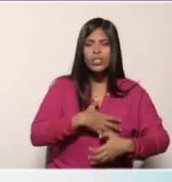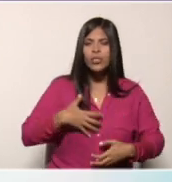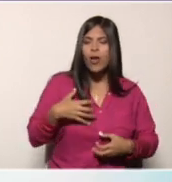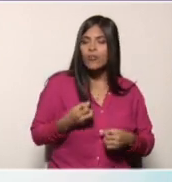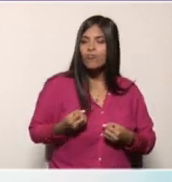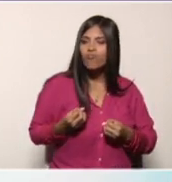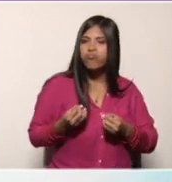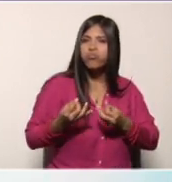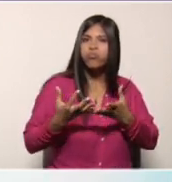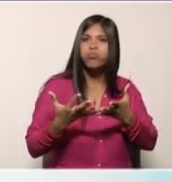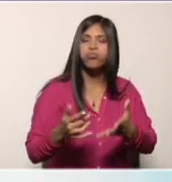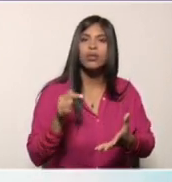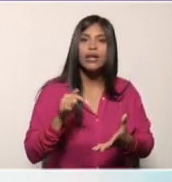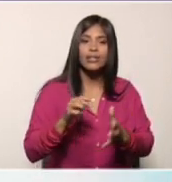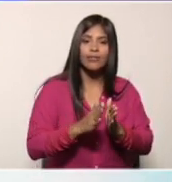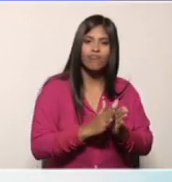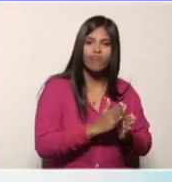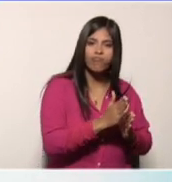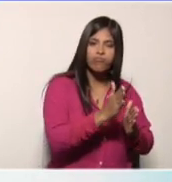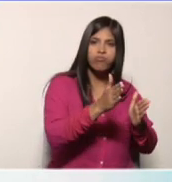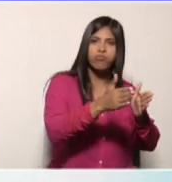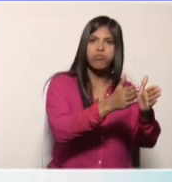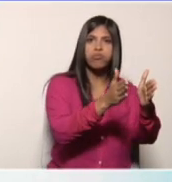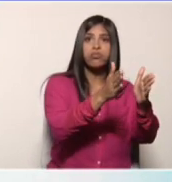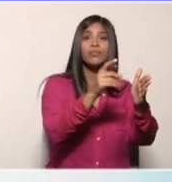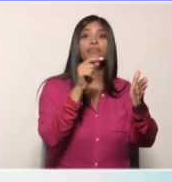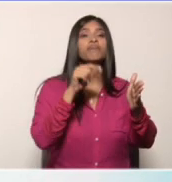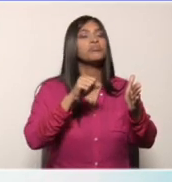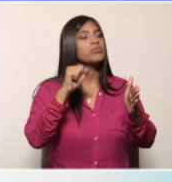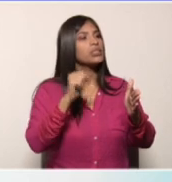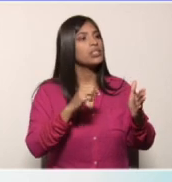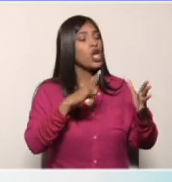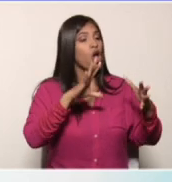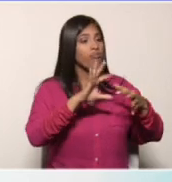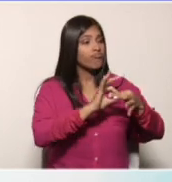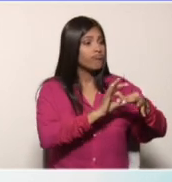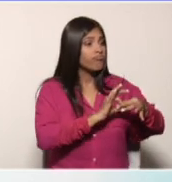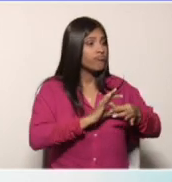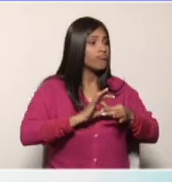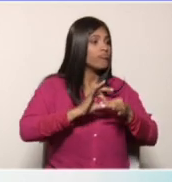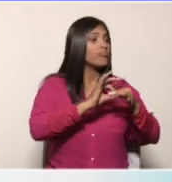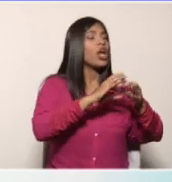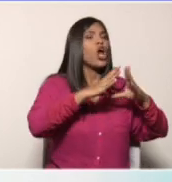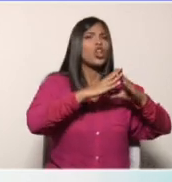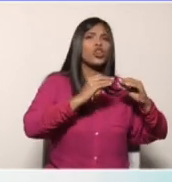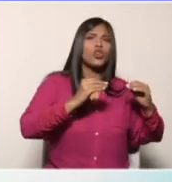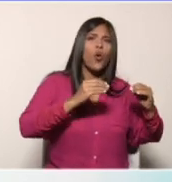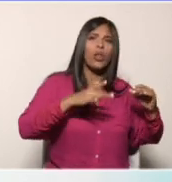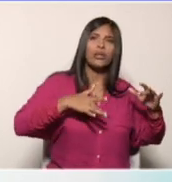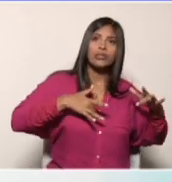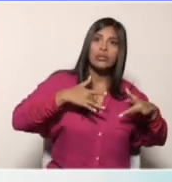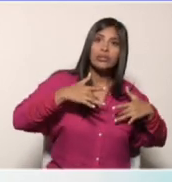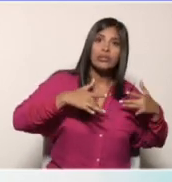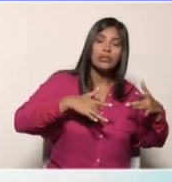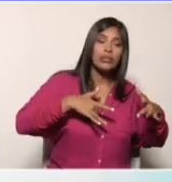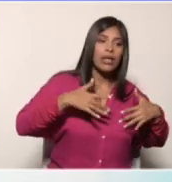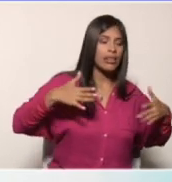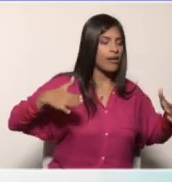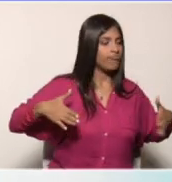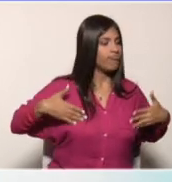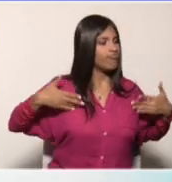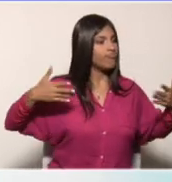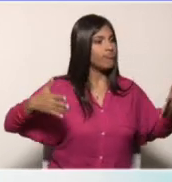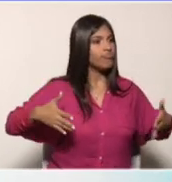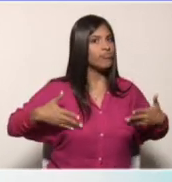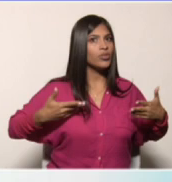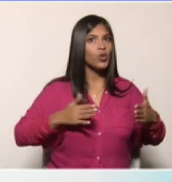en este recorrido. Y así fue. Todas las amigas comenzaron a sentir la emoción de